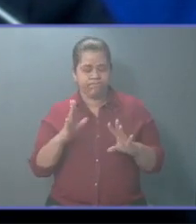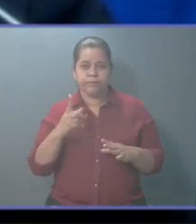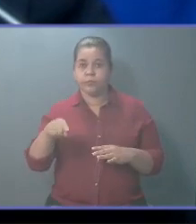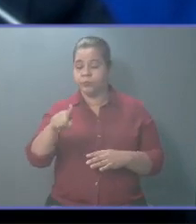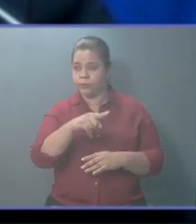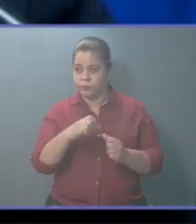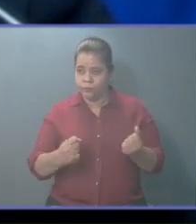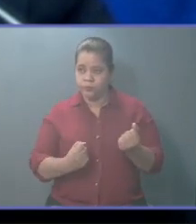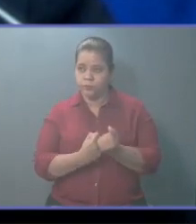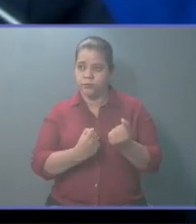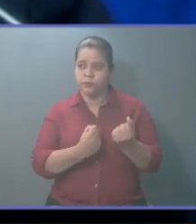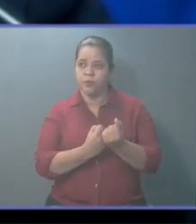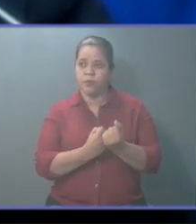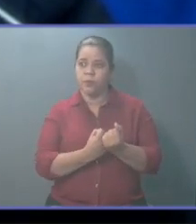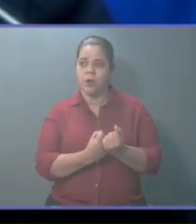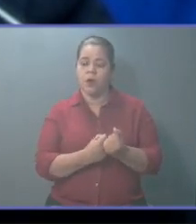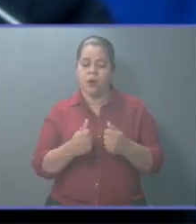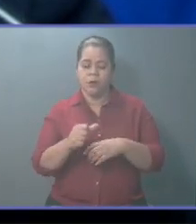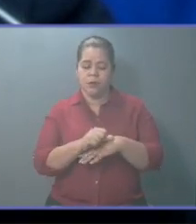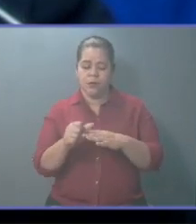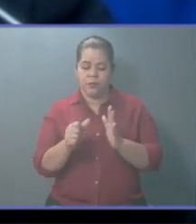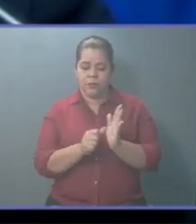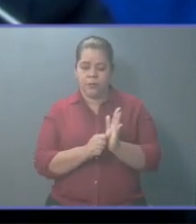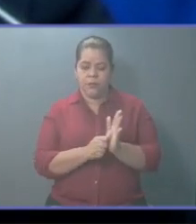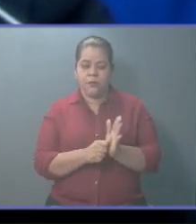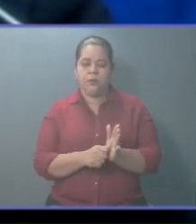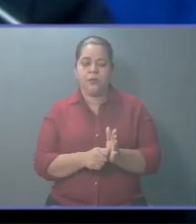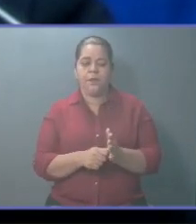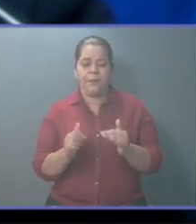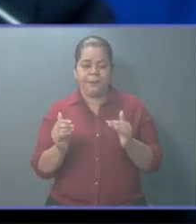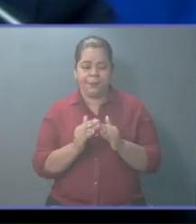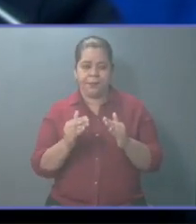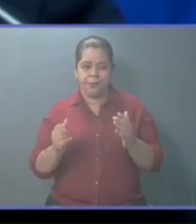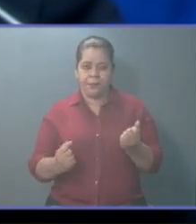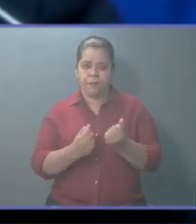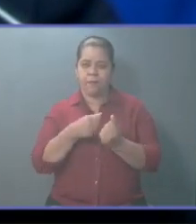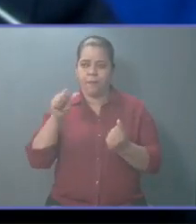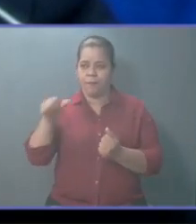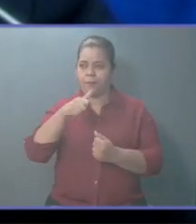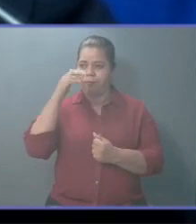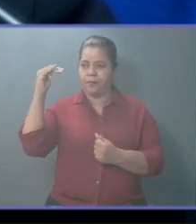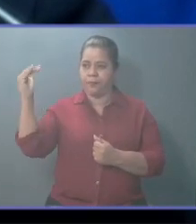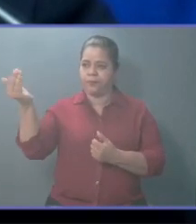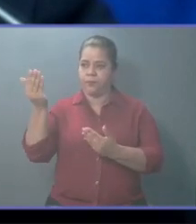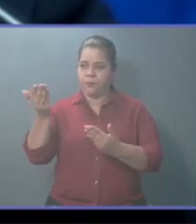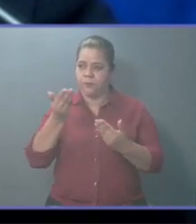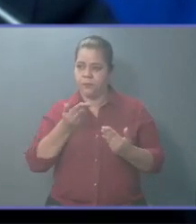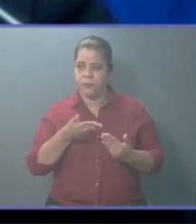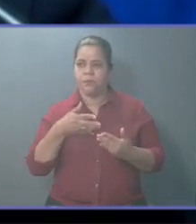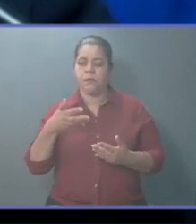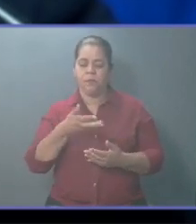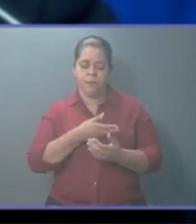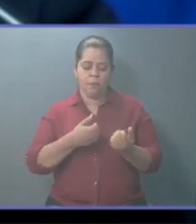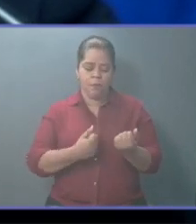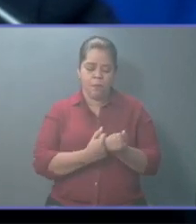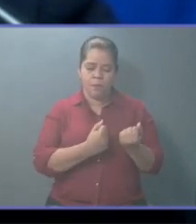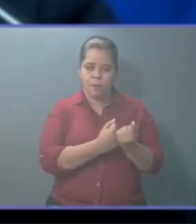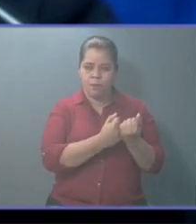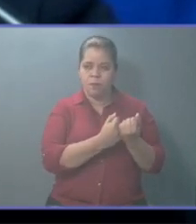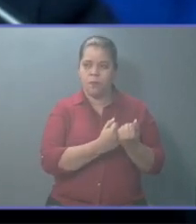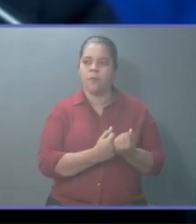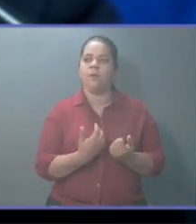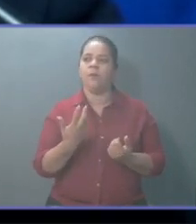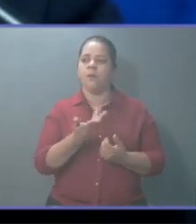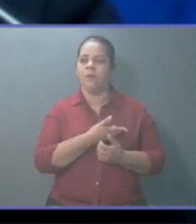el apoyo de este órgano de gobierno como de la cooperación internacional que se ha puesto a la disposición de cooperar, de apoyar. Es